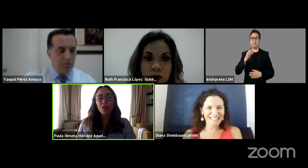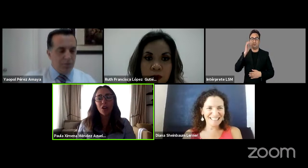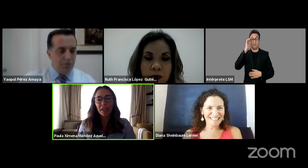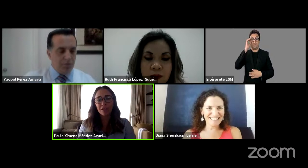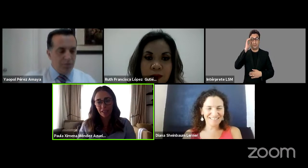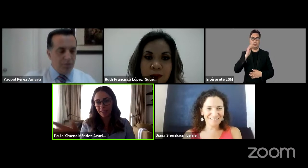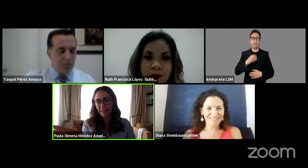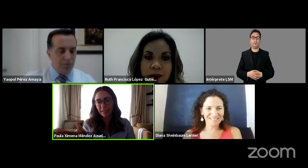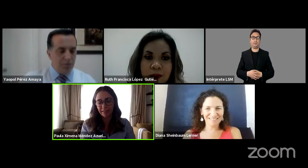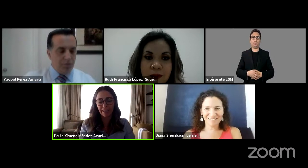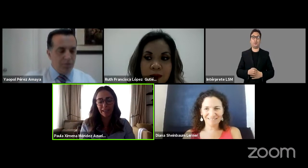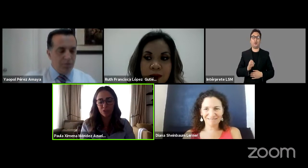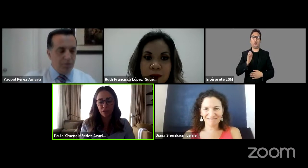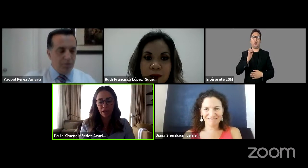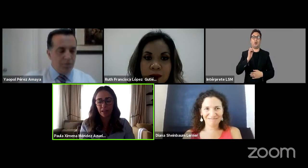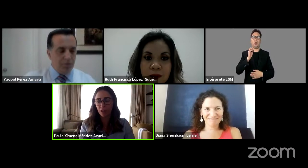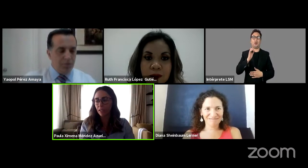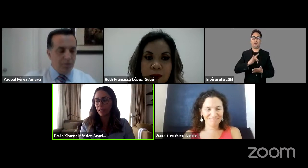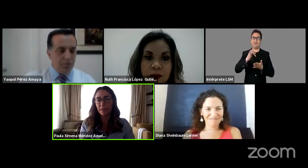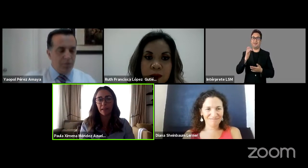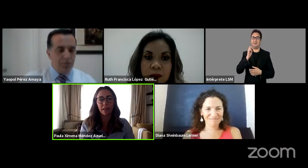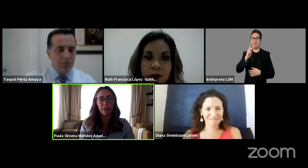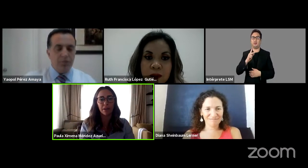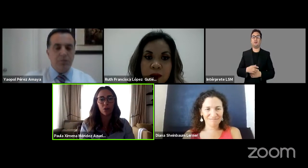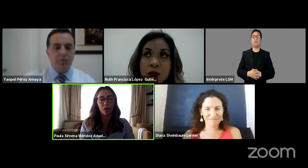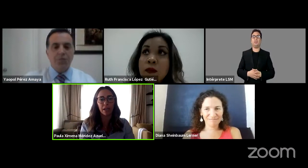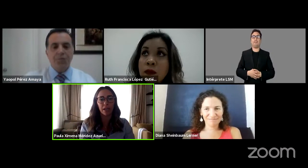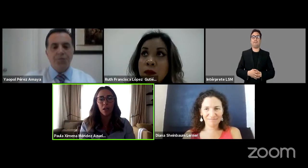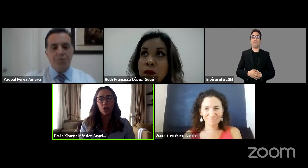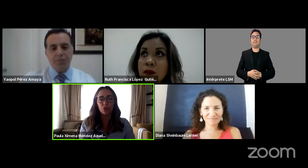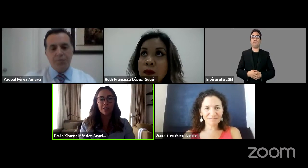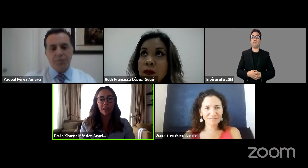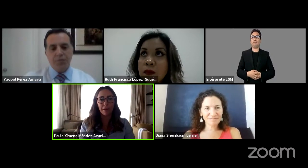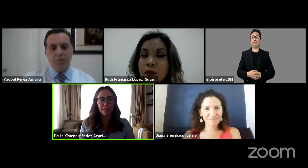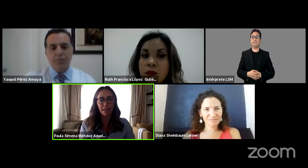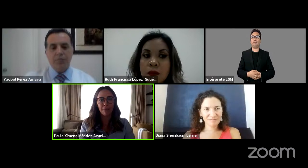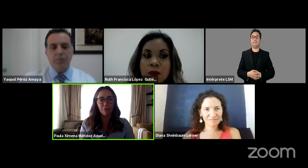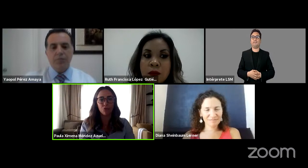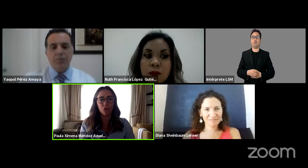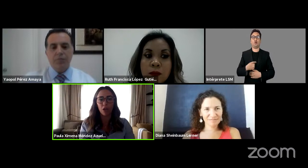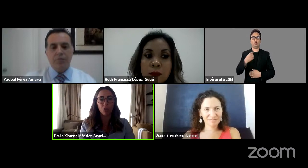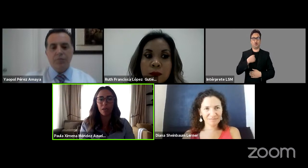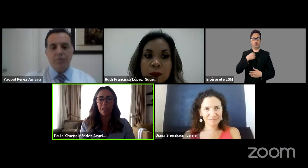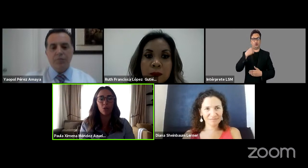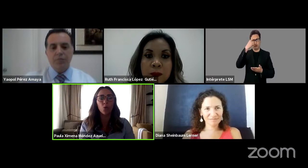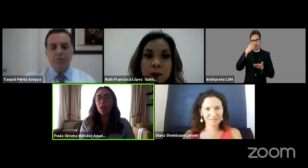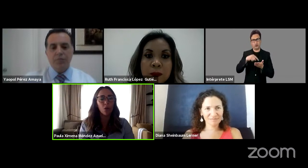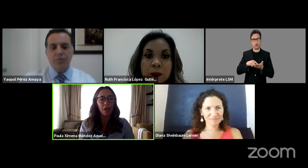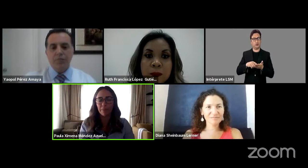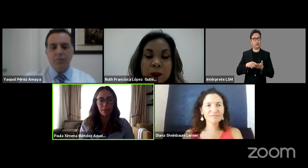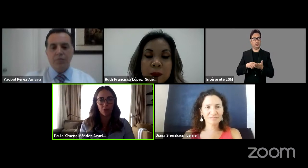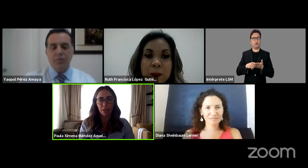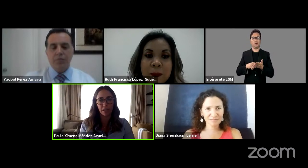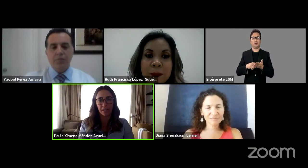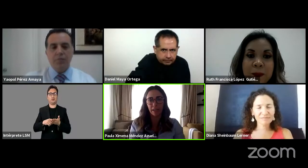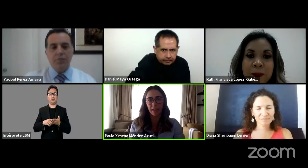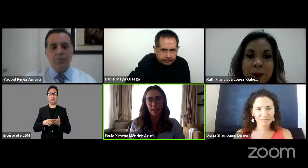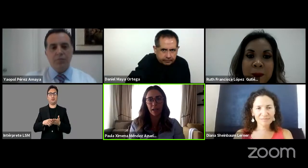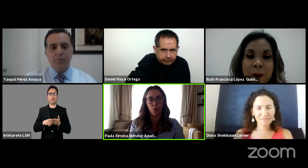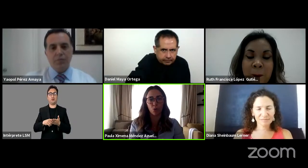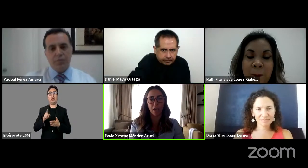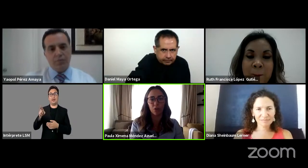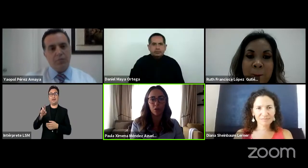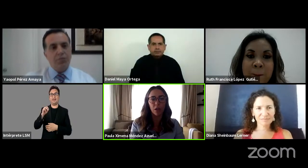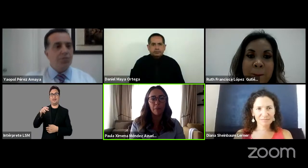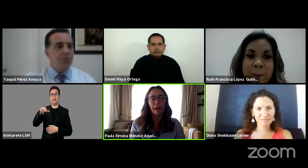Bueno, yo creo que, o sea, que tiene razón Diana, y creo que también tiene que ver con que los dictámenes han funcionado como el único elemento que tienen